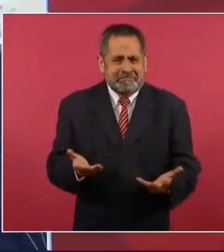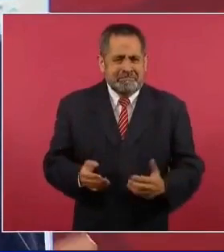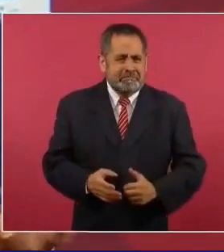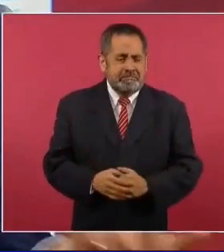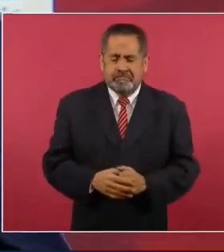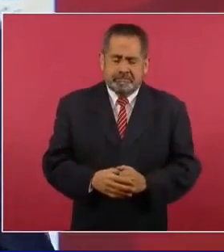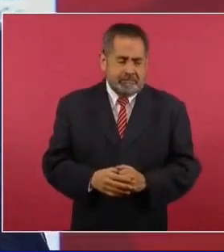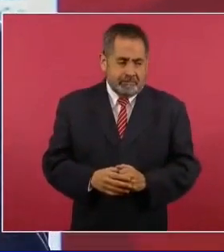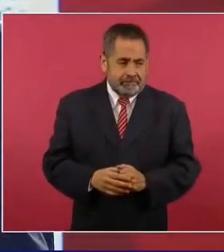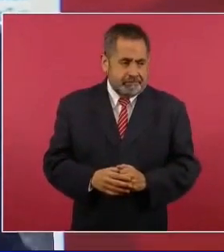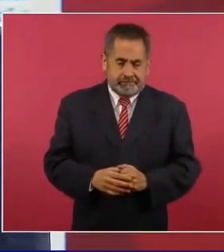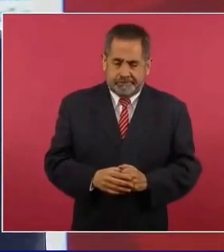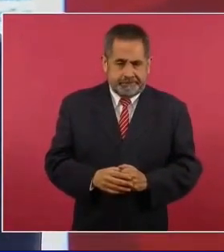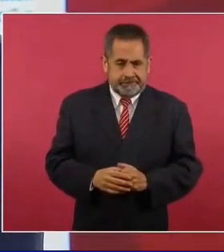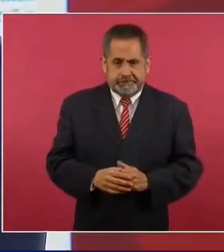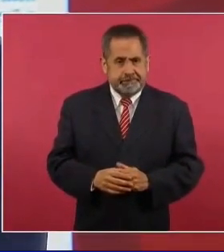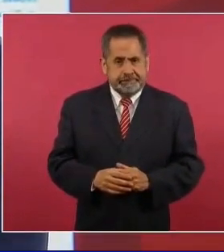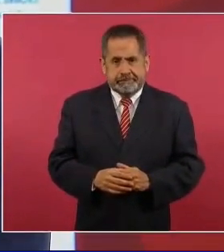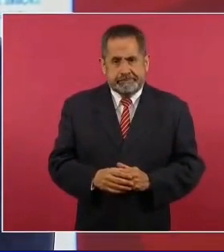algo que